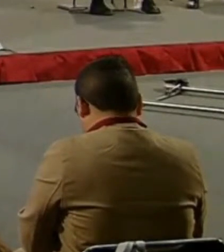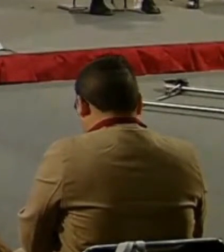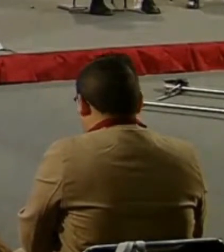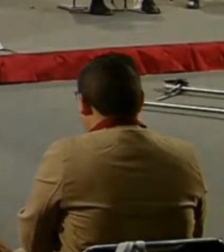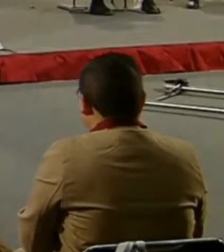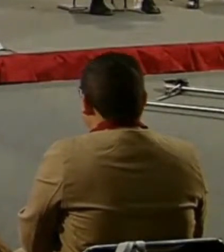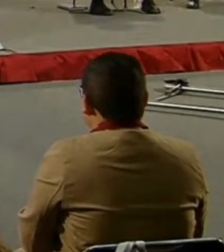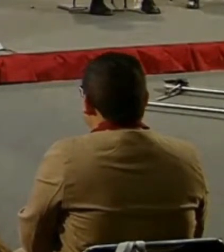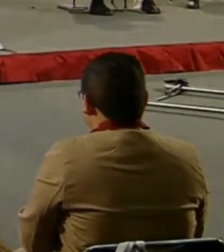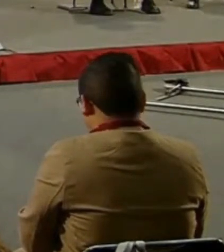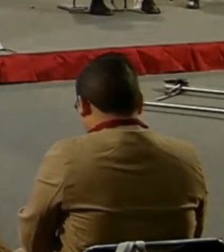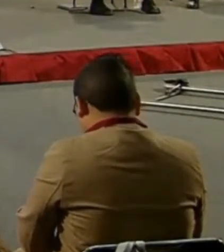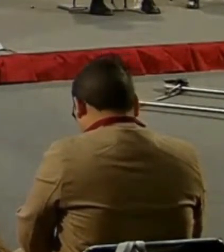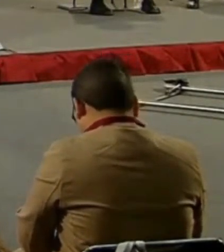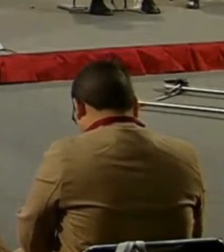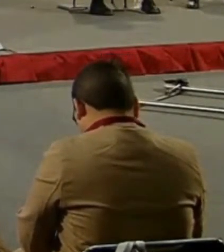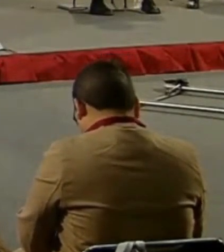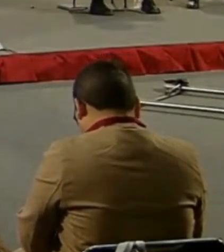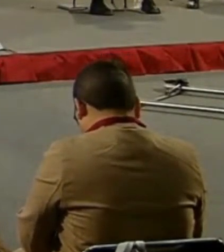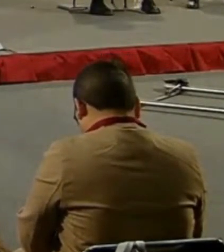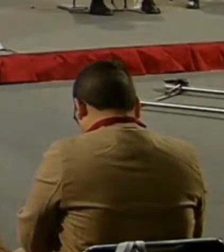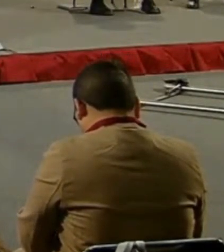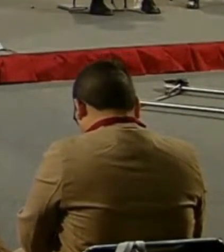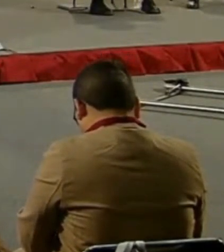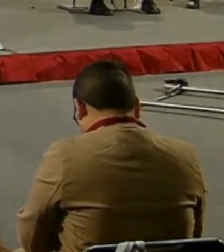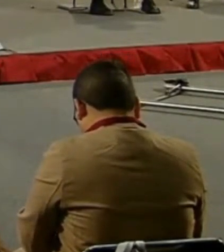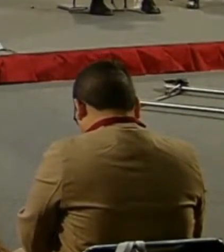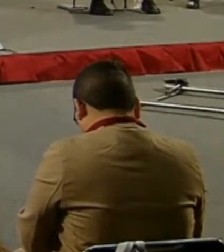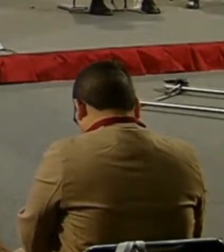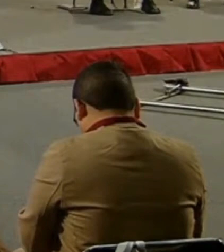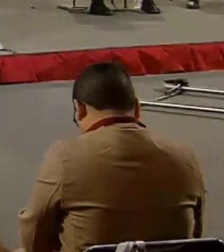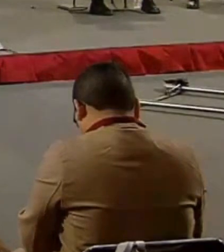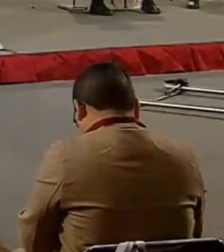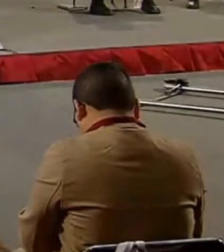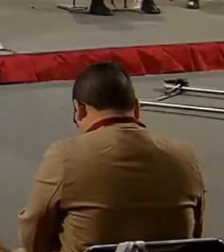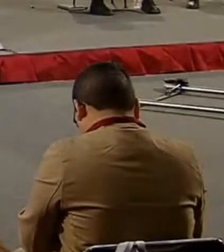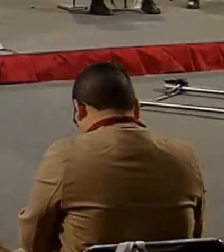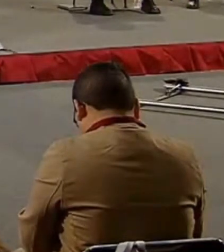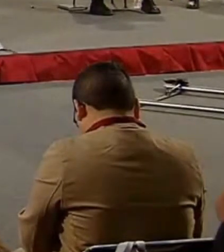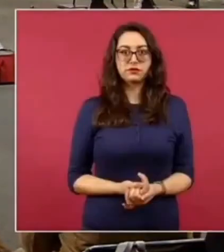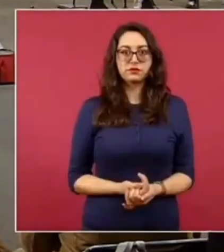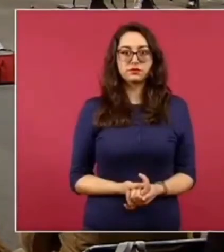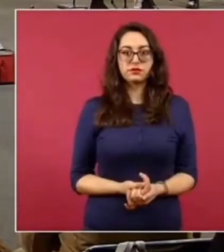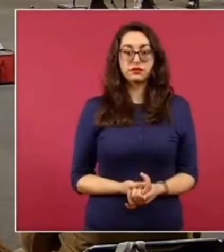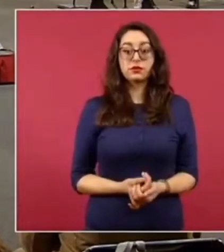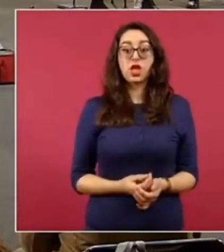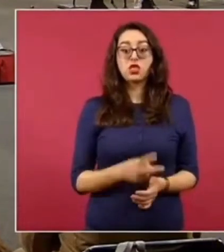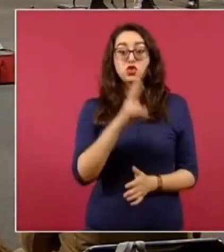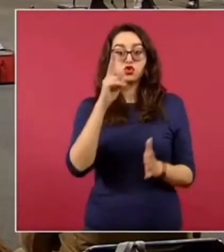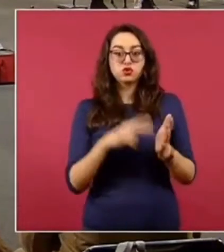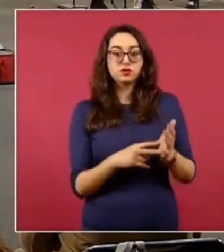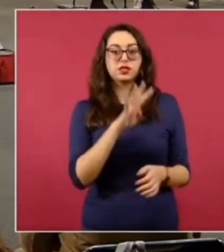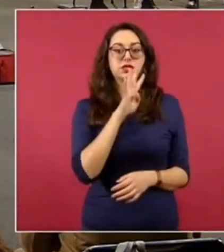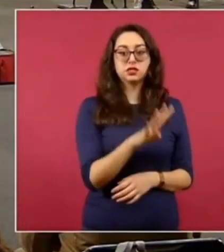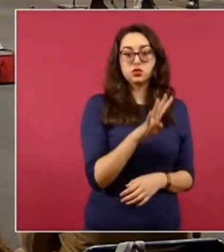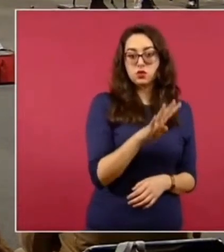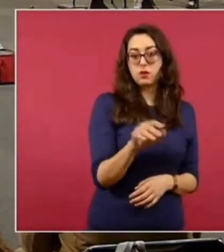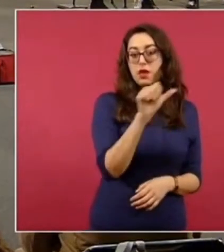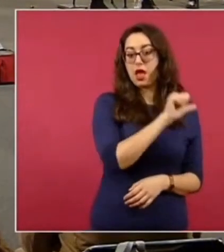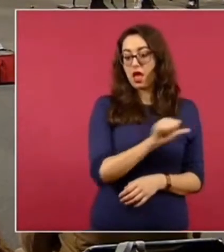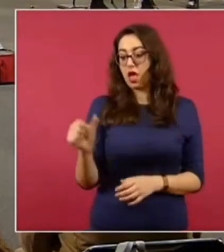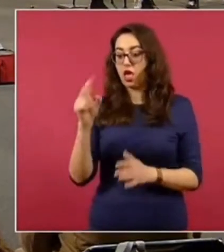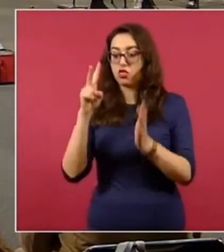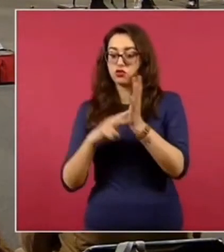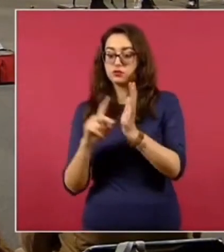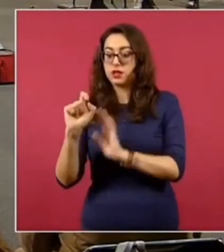En suma, en el Seguro Social, en el régimen ordinario, de 2019 a 2023 se han surtido 900